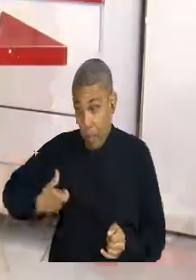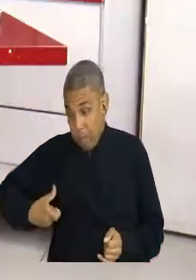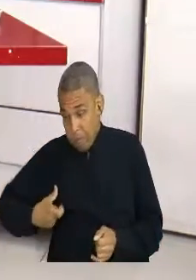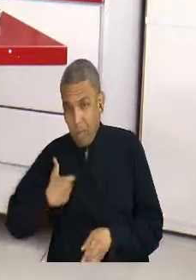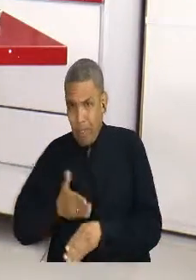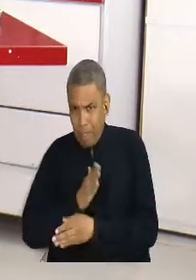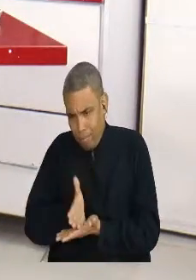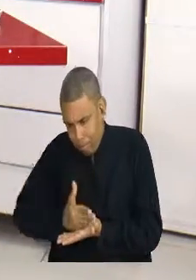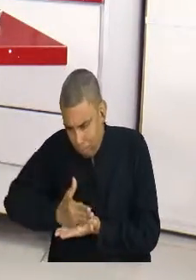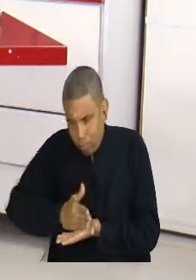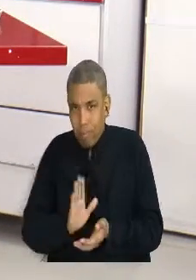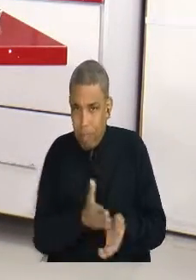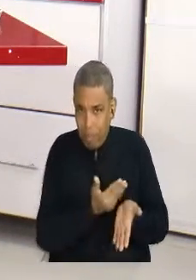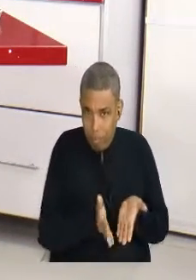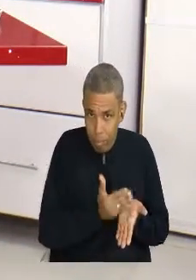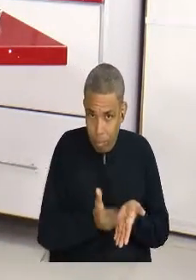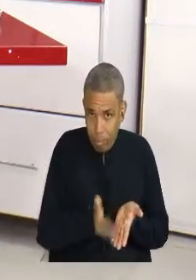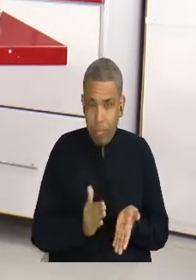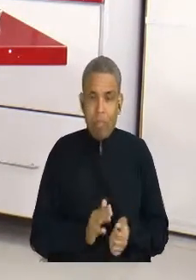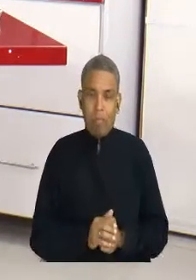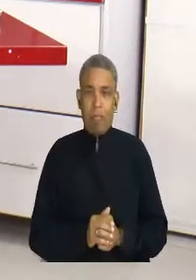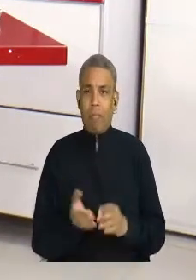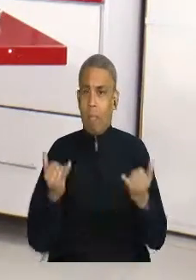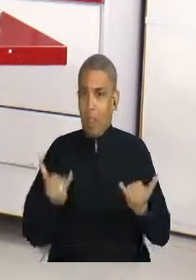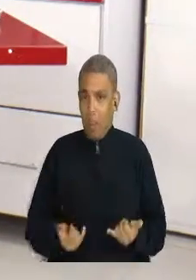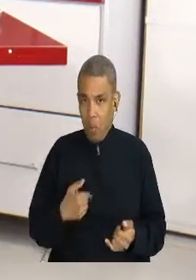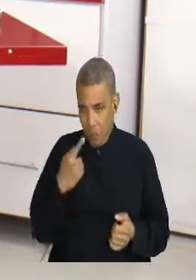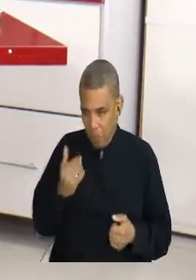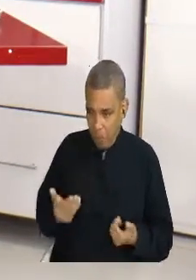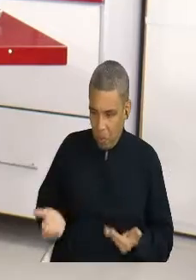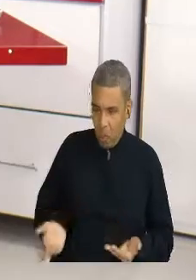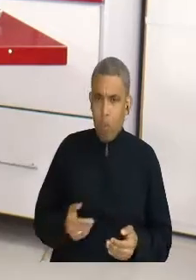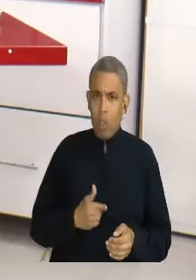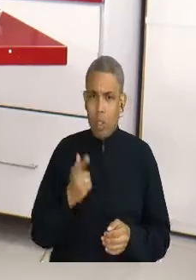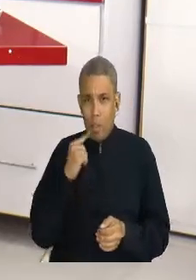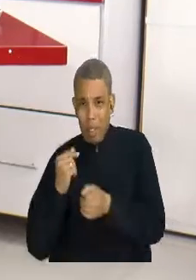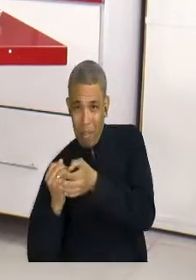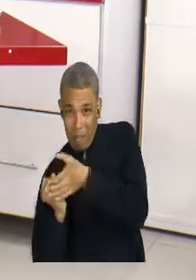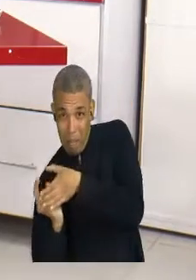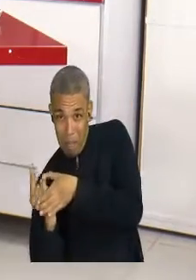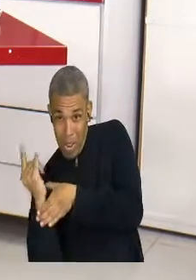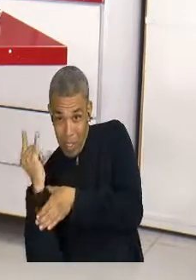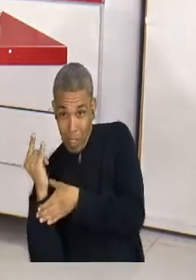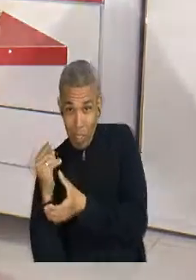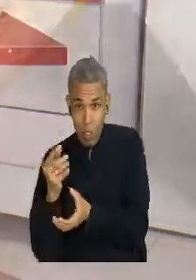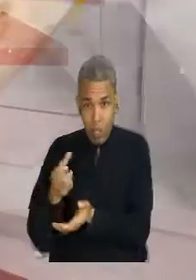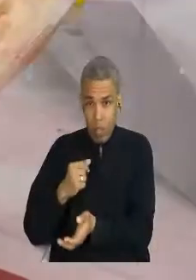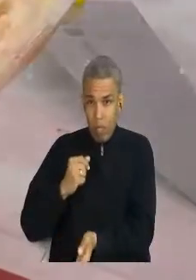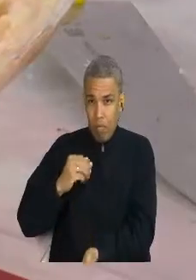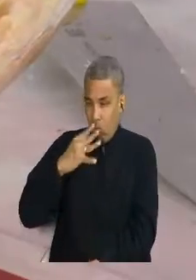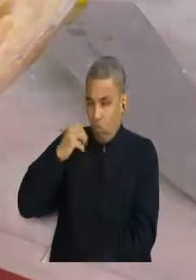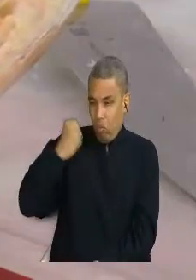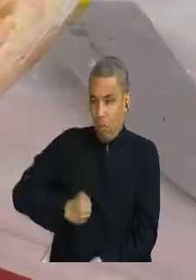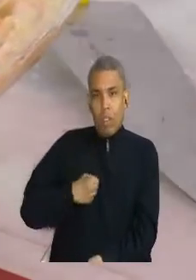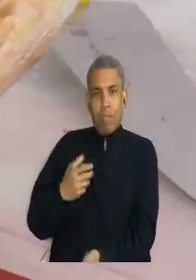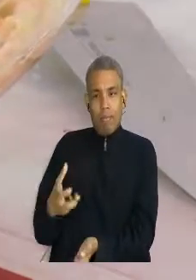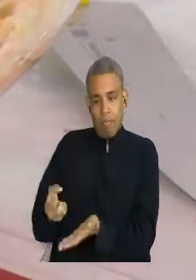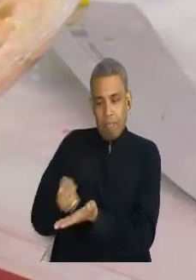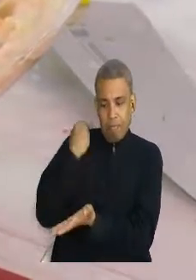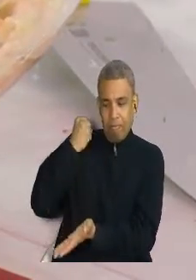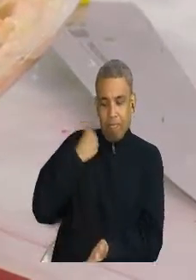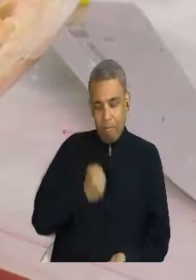langostinos. Entonces hasta el momento lo llevamos así con un poquito de cilantro, cantidad al gusto. Bueno, ¿no? Mi Roche, hasta aquí vamos con sabores naturales